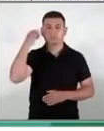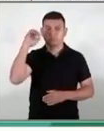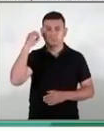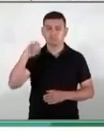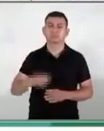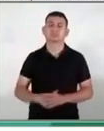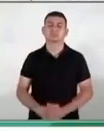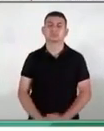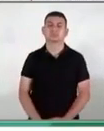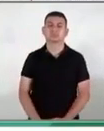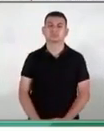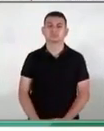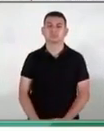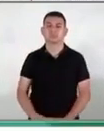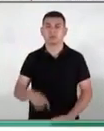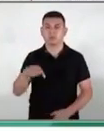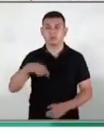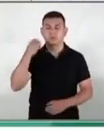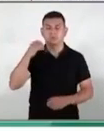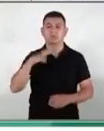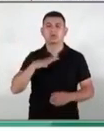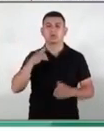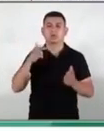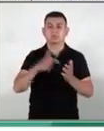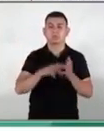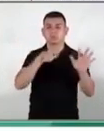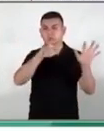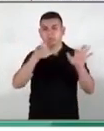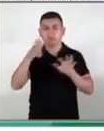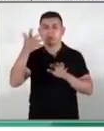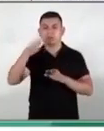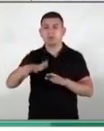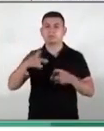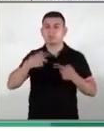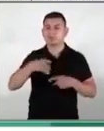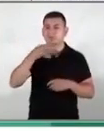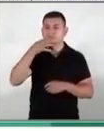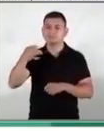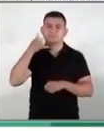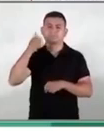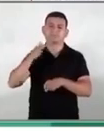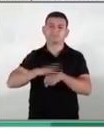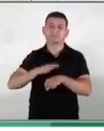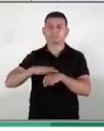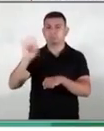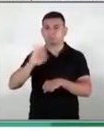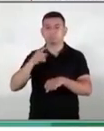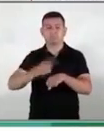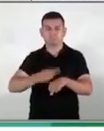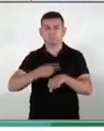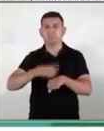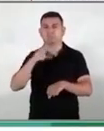estatal, ya tenemos 7.810 casos notificados, de los cuales